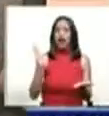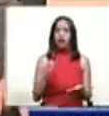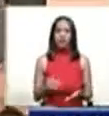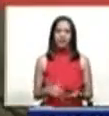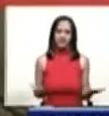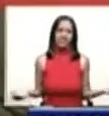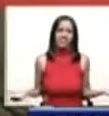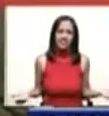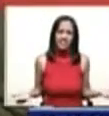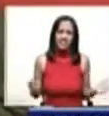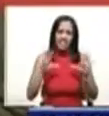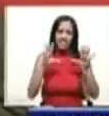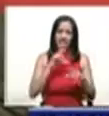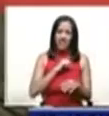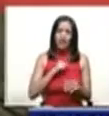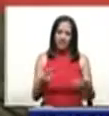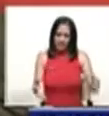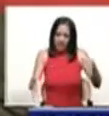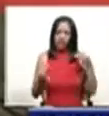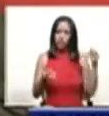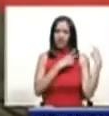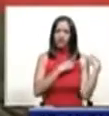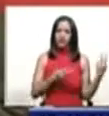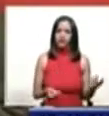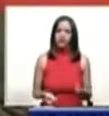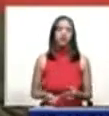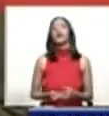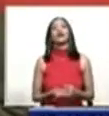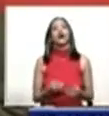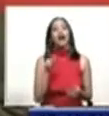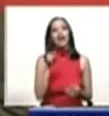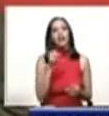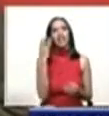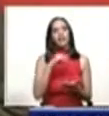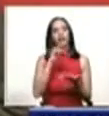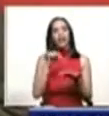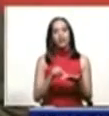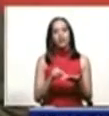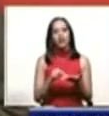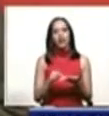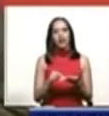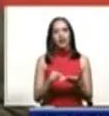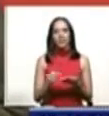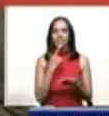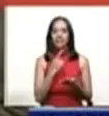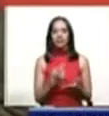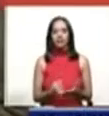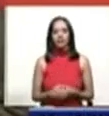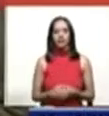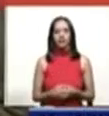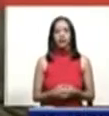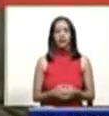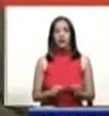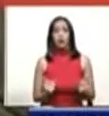asume, hermano. Por ahí salió la asamblea, creo que es la Asamblea Nacional en el exilio. Yo no sé quién es el que está en el exilio. Diciendo que van